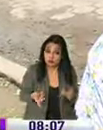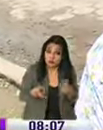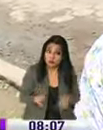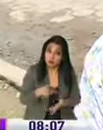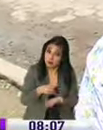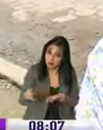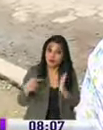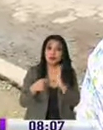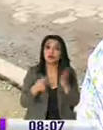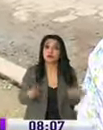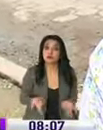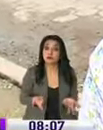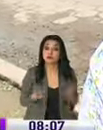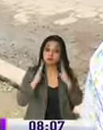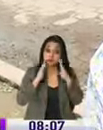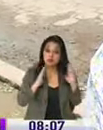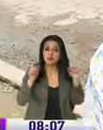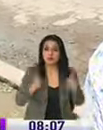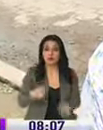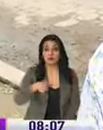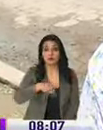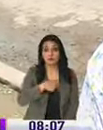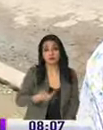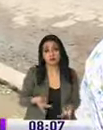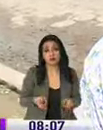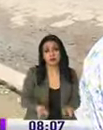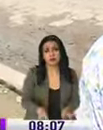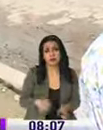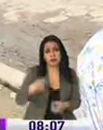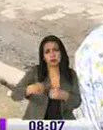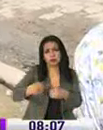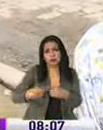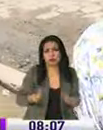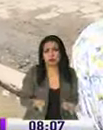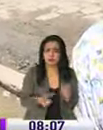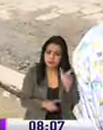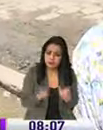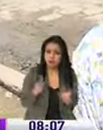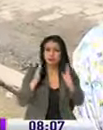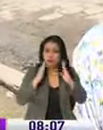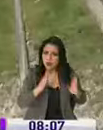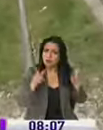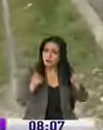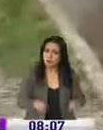pagamos impuestos, todo. Nosotros también somos gente racional, pues no.